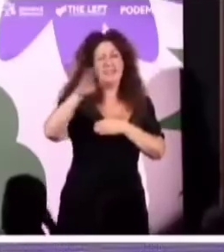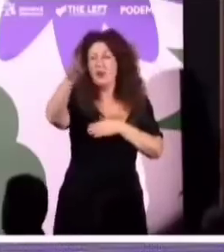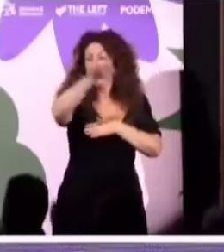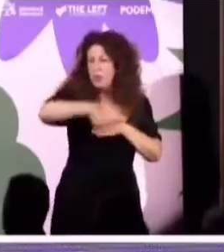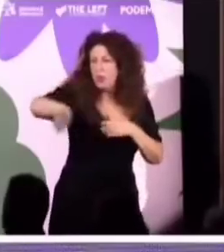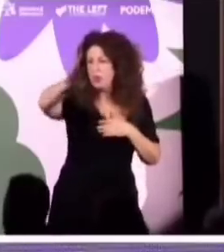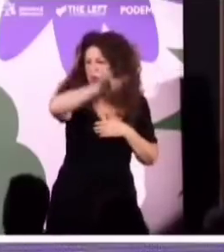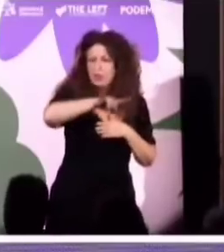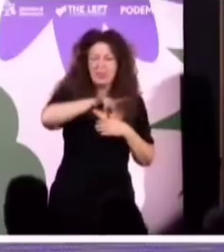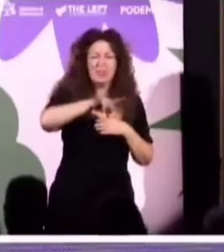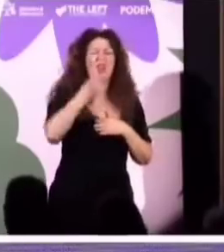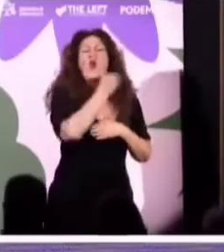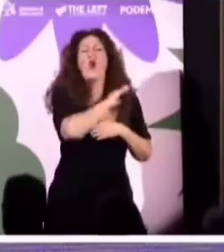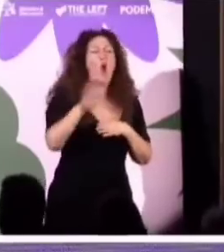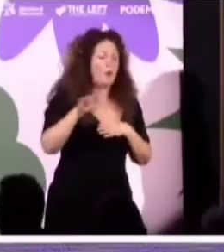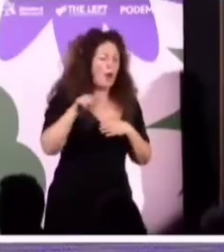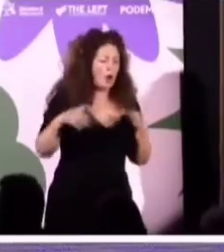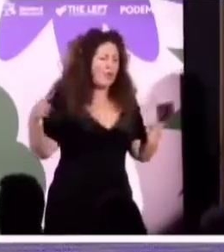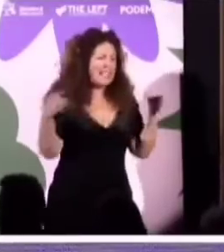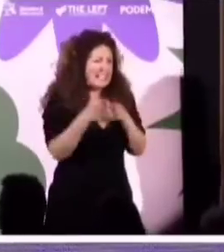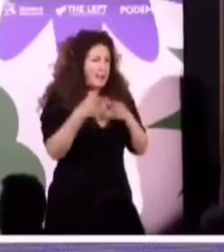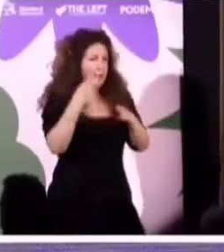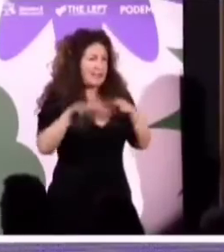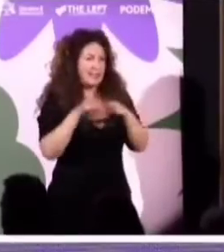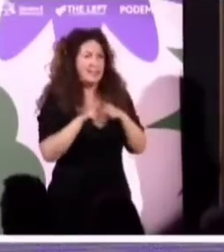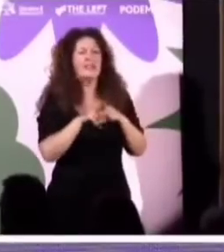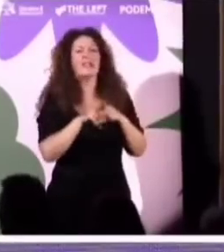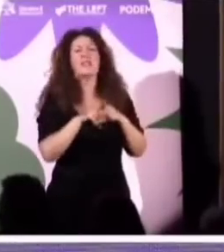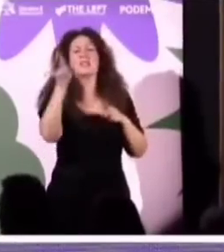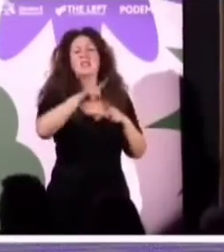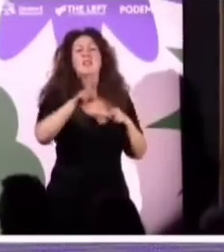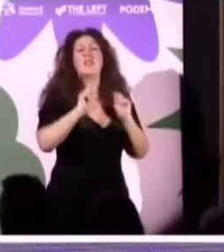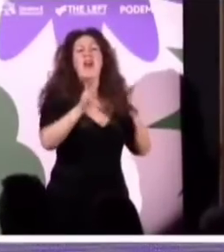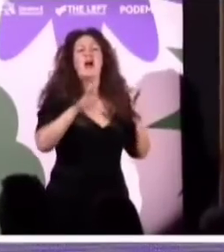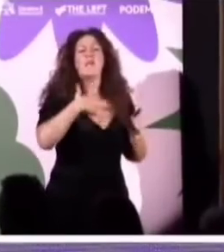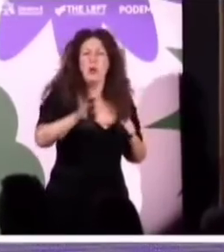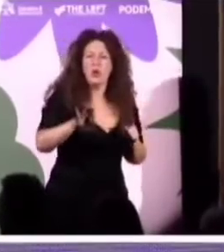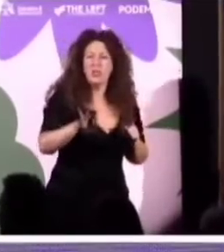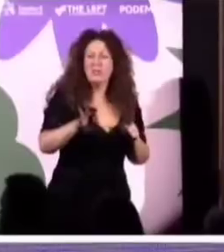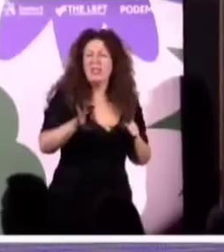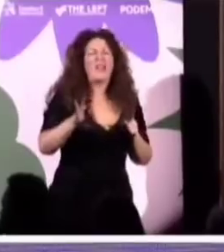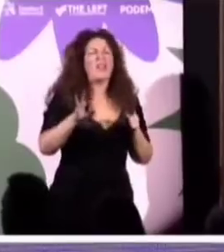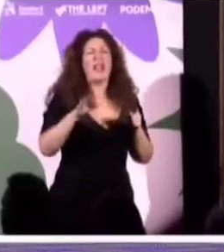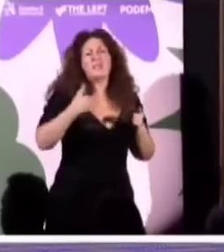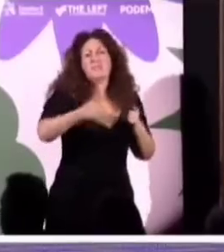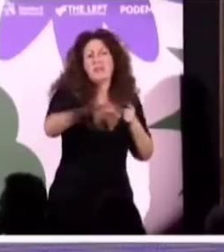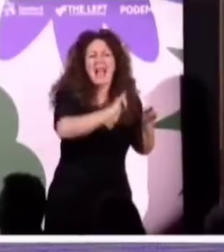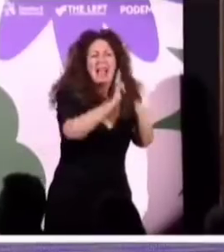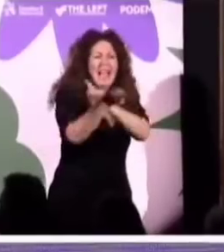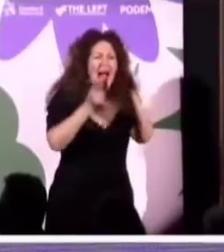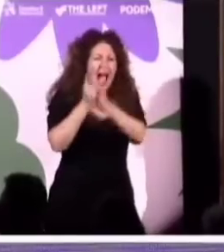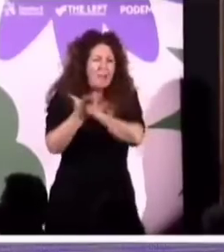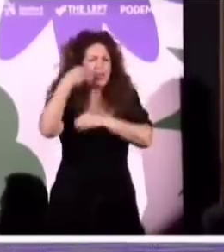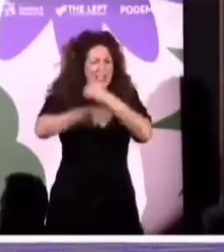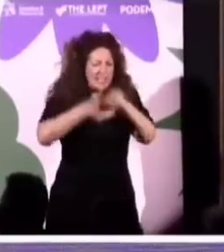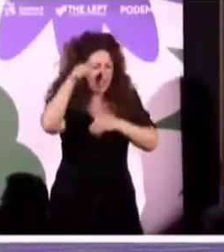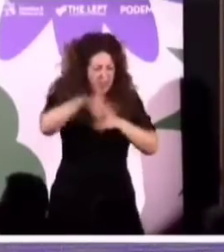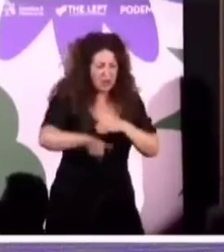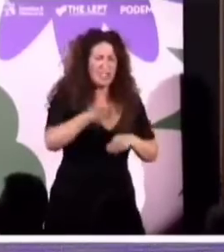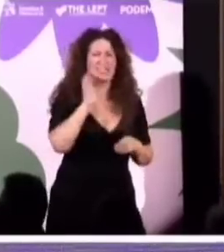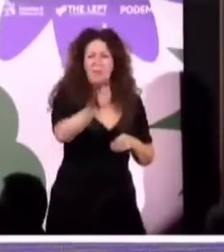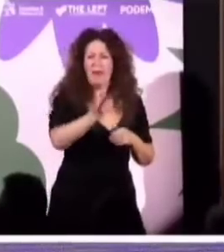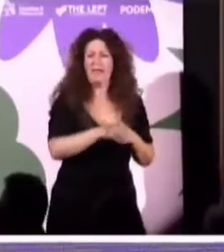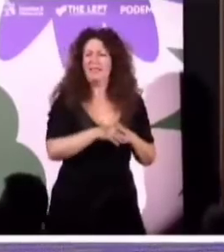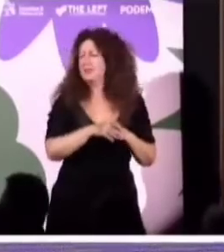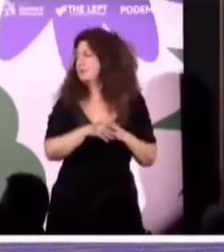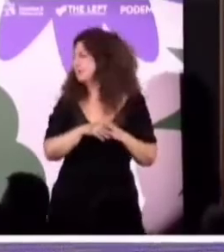lo mejor de este partido. Sois la condición de posibilidad de todos los cambios que se han producido en este país. ¡Ay de aquel